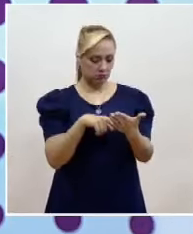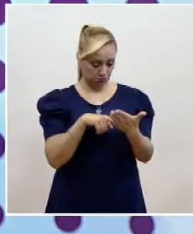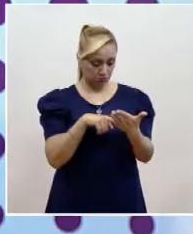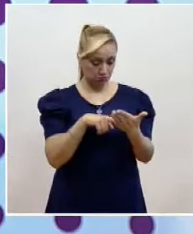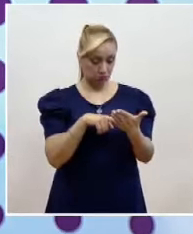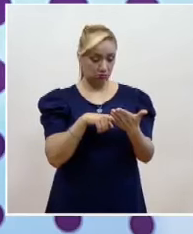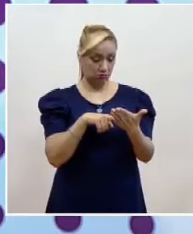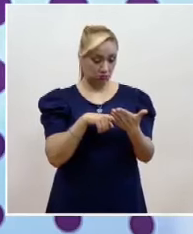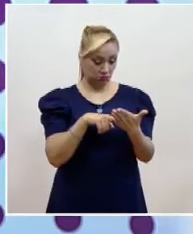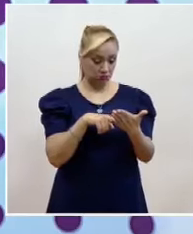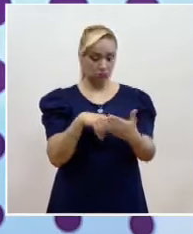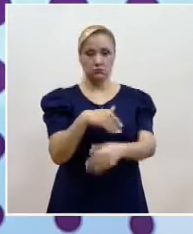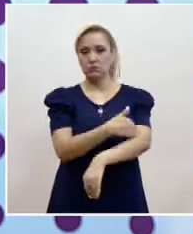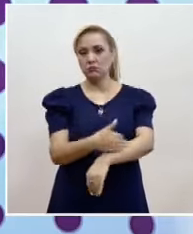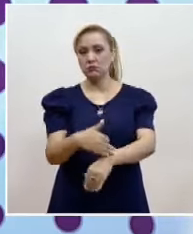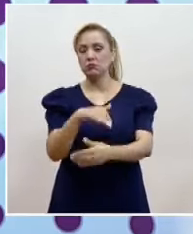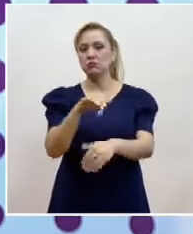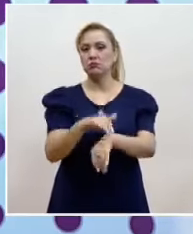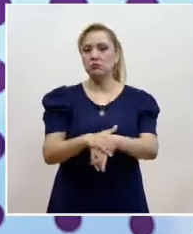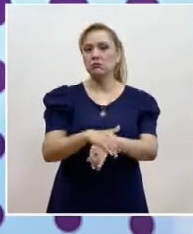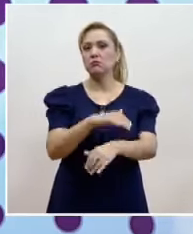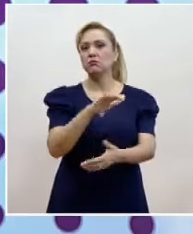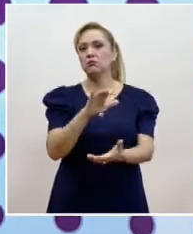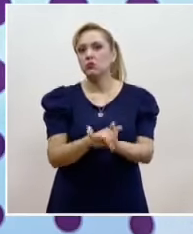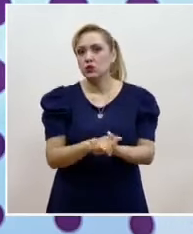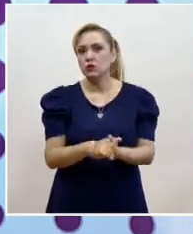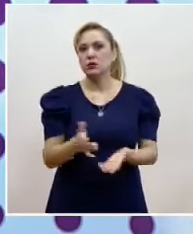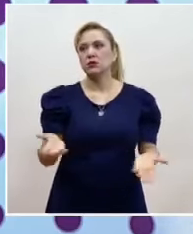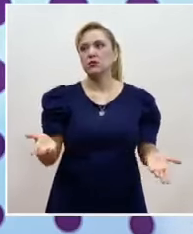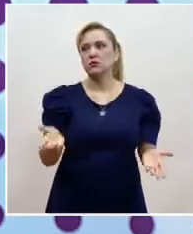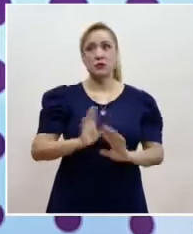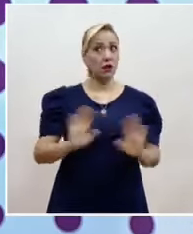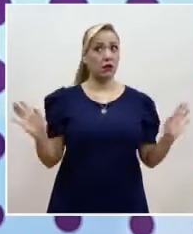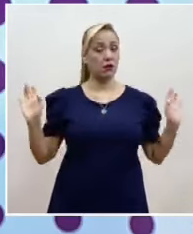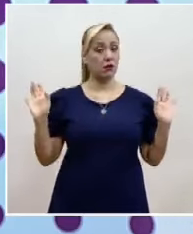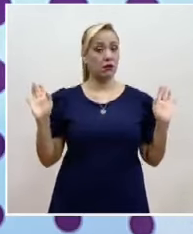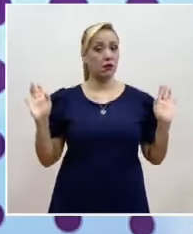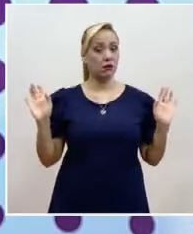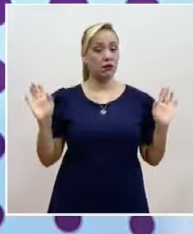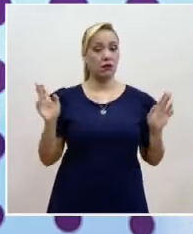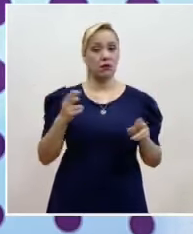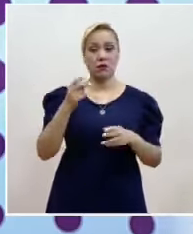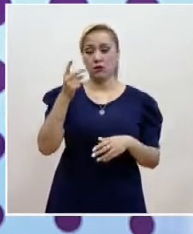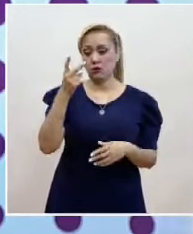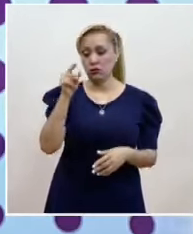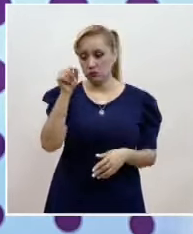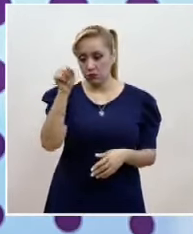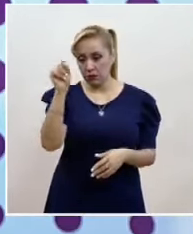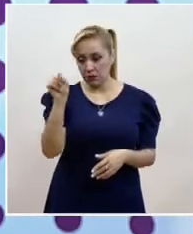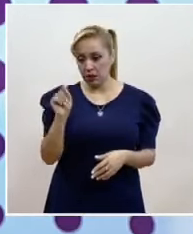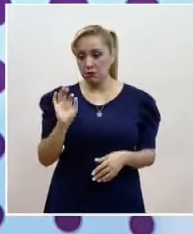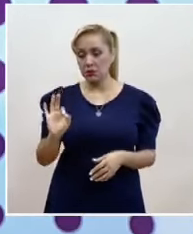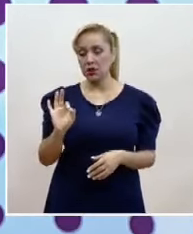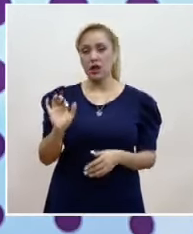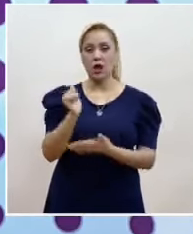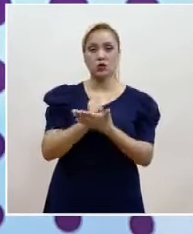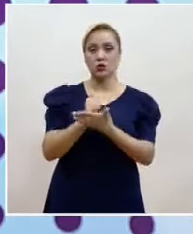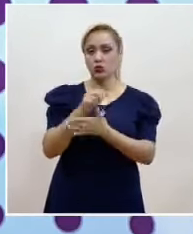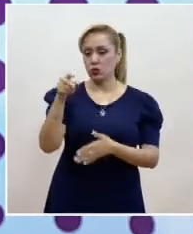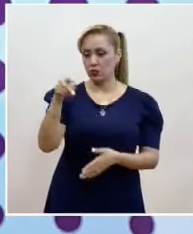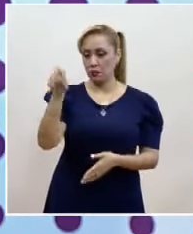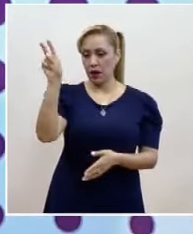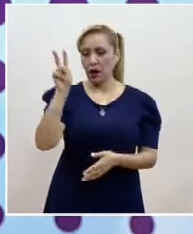nuestros familiares, amigos, esposa, Claro. y ya me doy por notificado hasta que están las dos palomitas en azul. Pues nos llevan un montón de